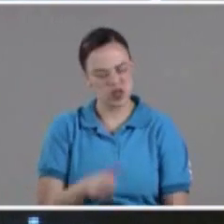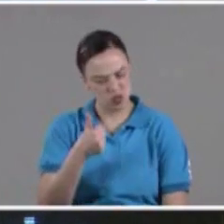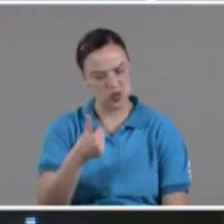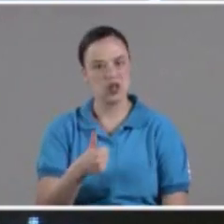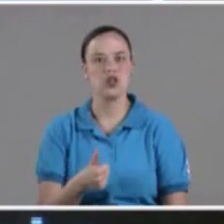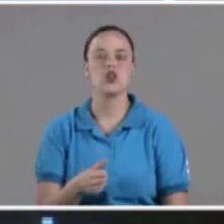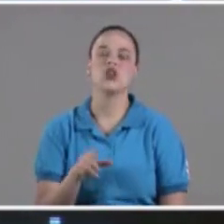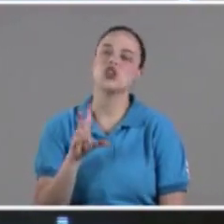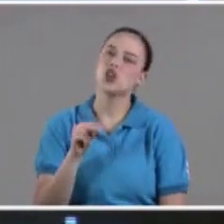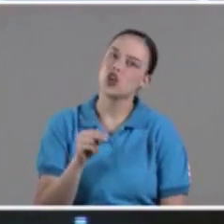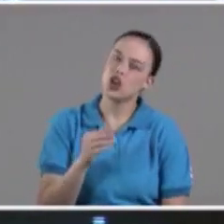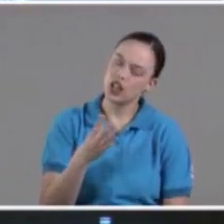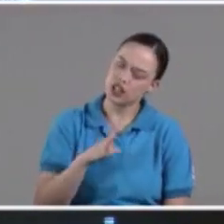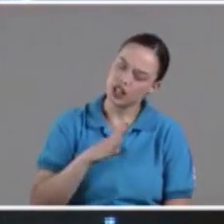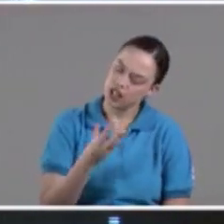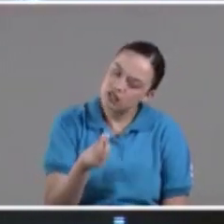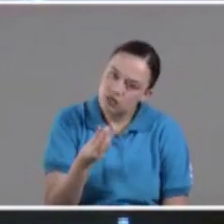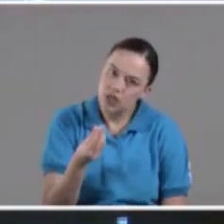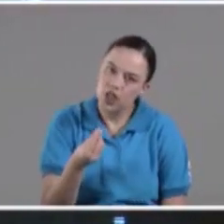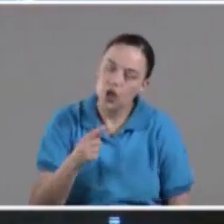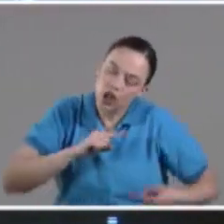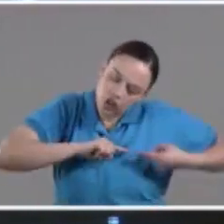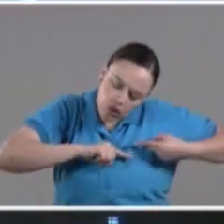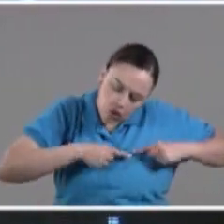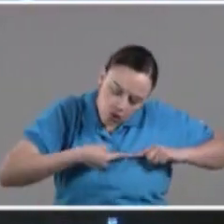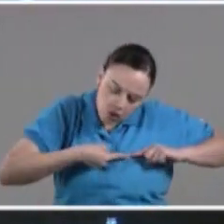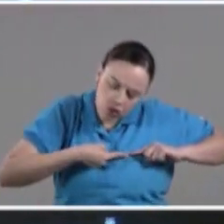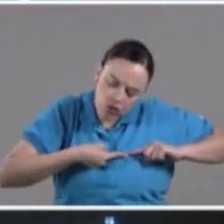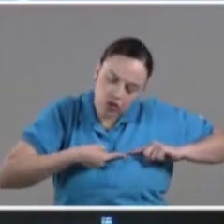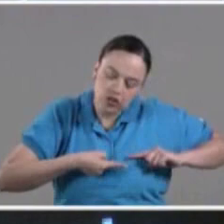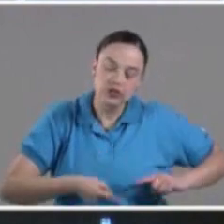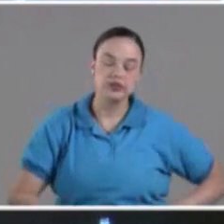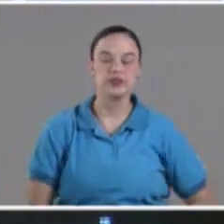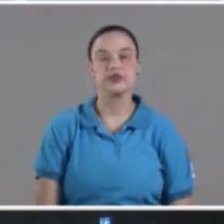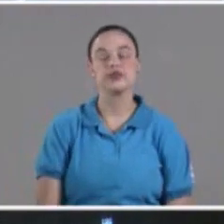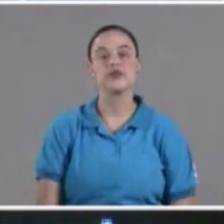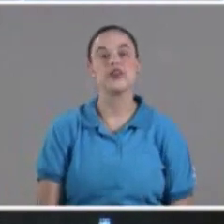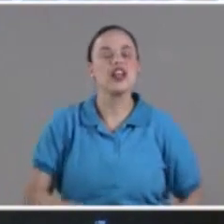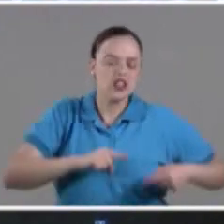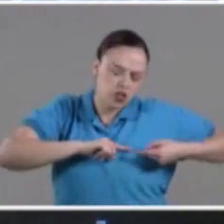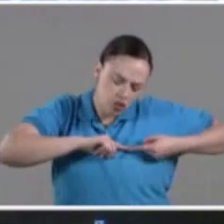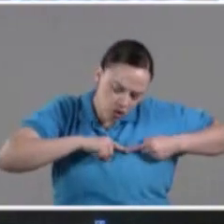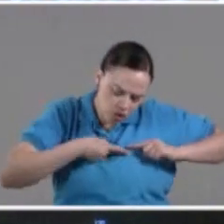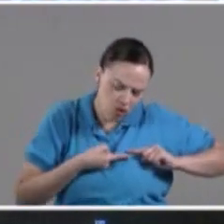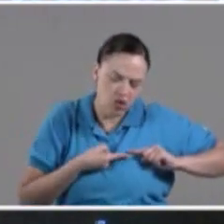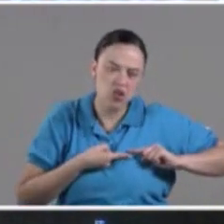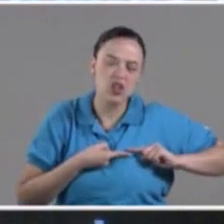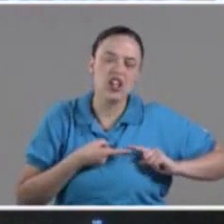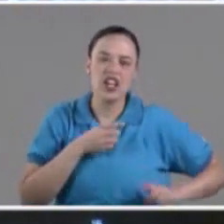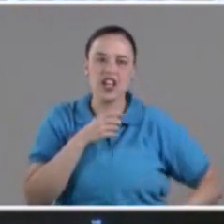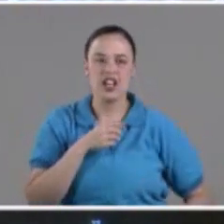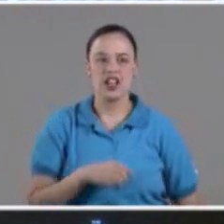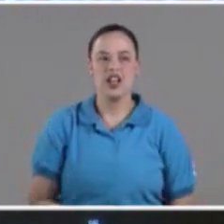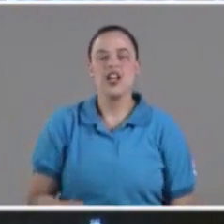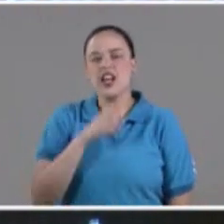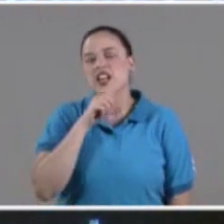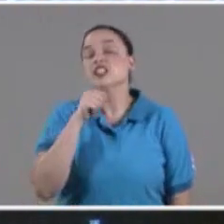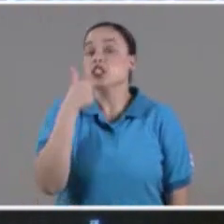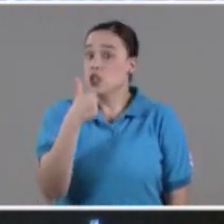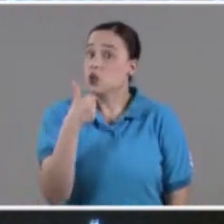No le temas al dolor el dolor es productivo